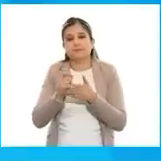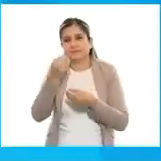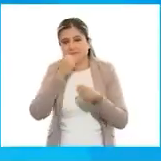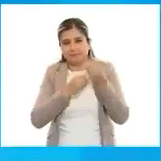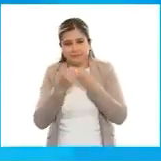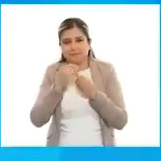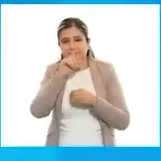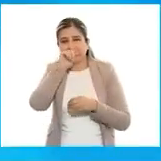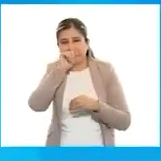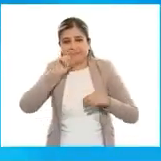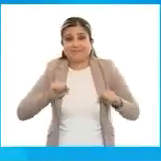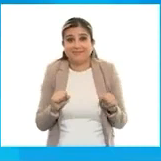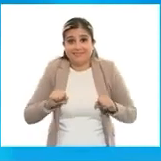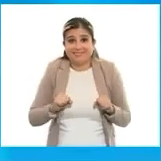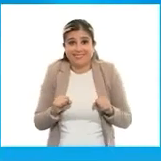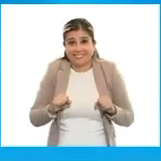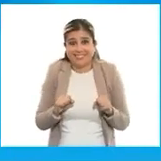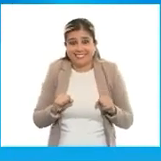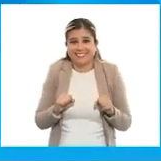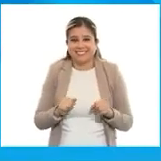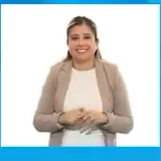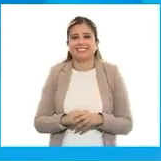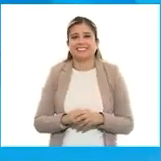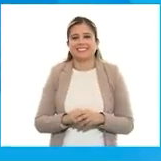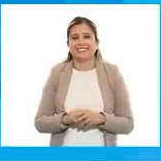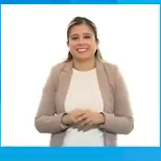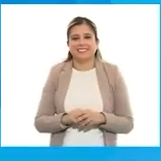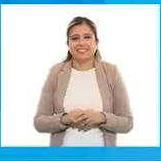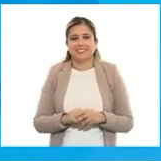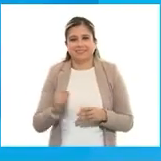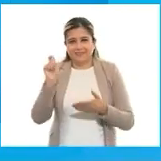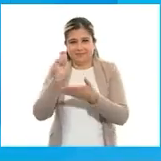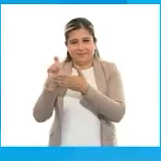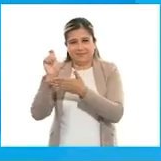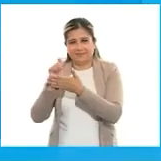las gallinas. Ajá. Su responsabilidad es